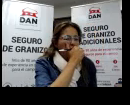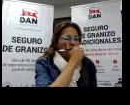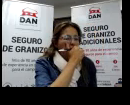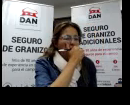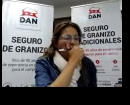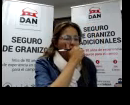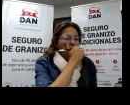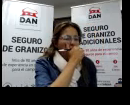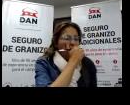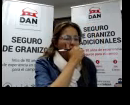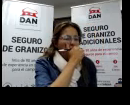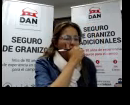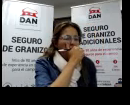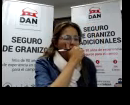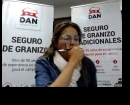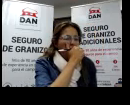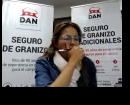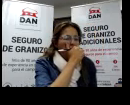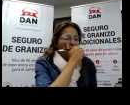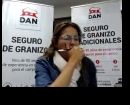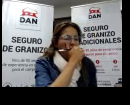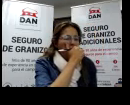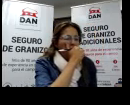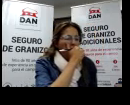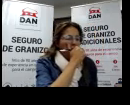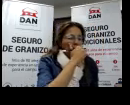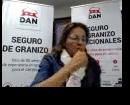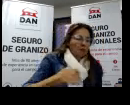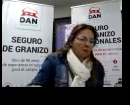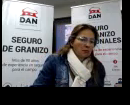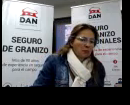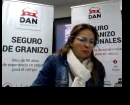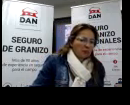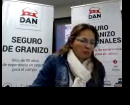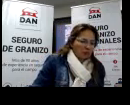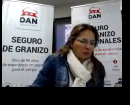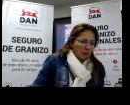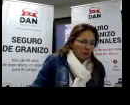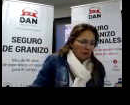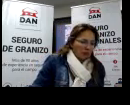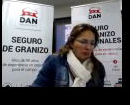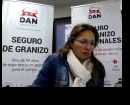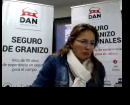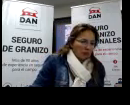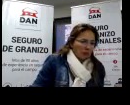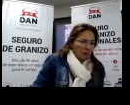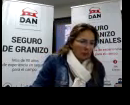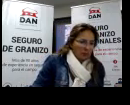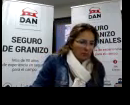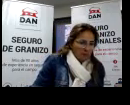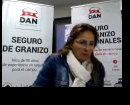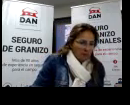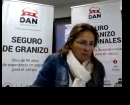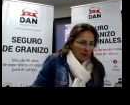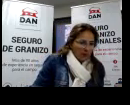esa circulación de un evento La Niña o los resabios de un evento La Niña. El riesgo bajo de heladas tempranas, esto lo